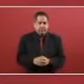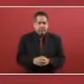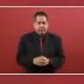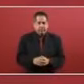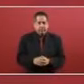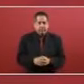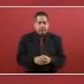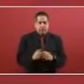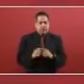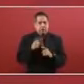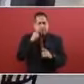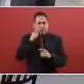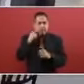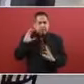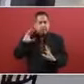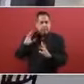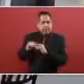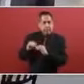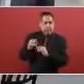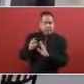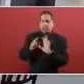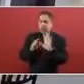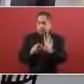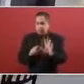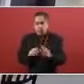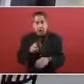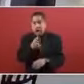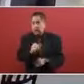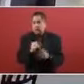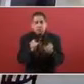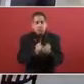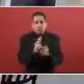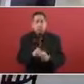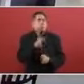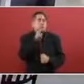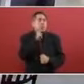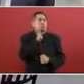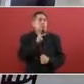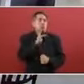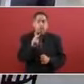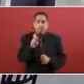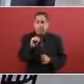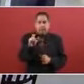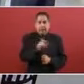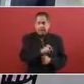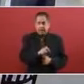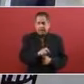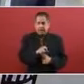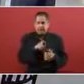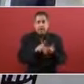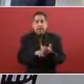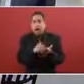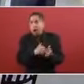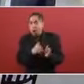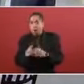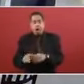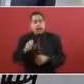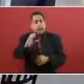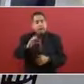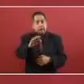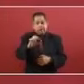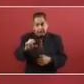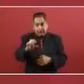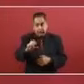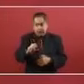En todos estos casos, pero así está Pemex. Estamos hablando de la Comisión Federal de Electricidad,